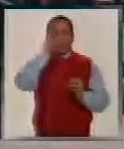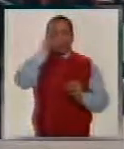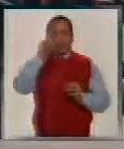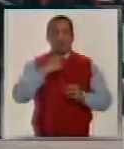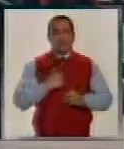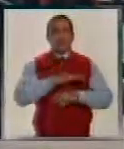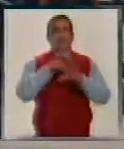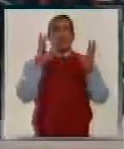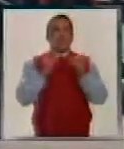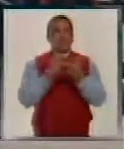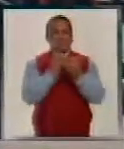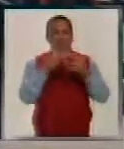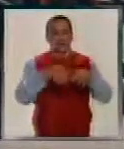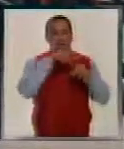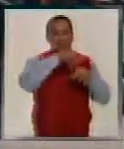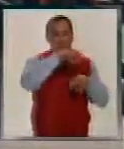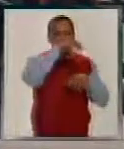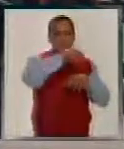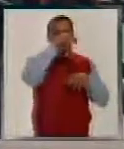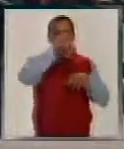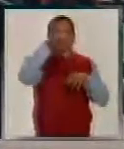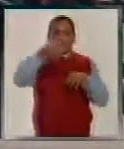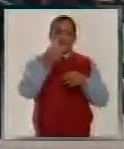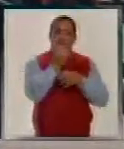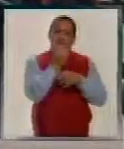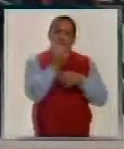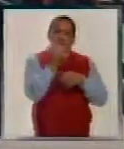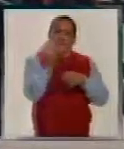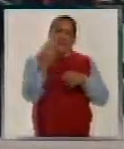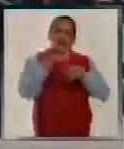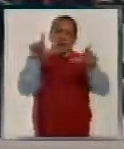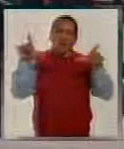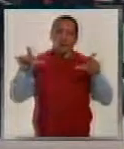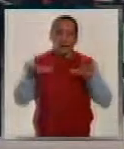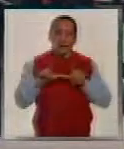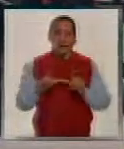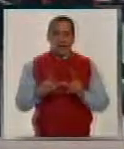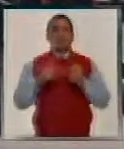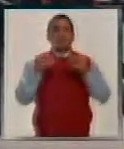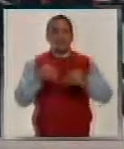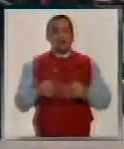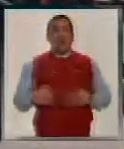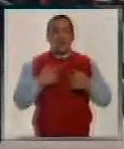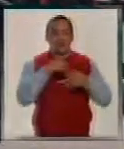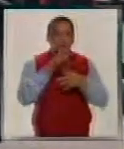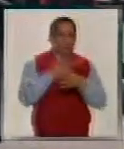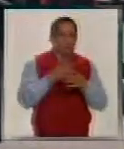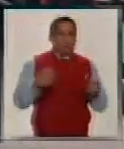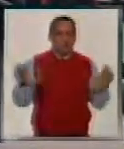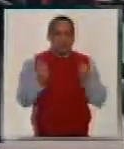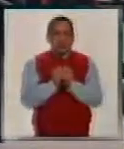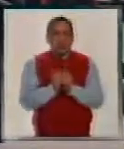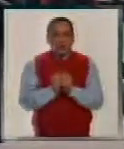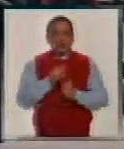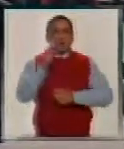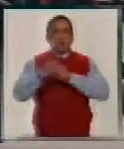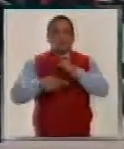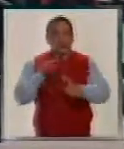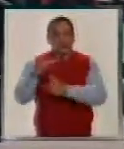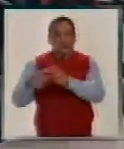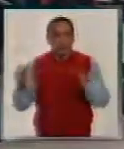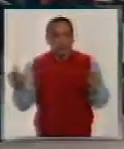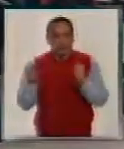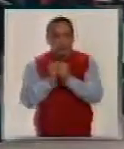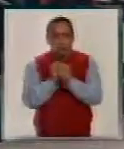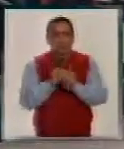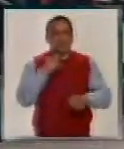a través de sus unidades destacadas en las diferentes guarniciones donde participan conjuntamente con las